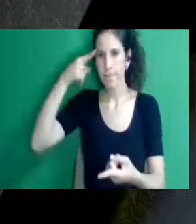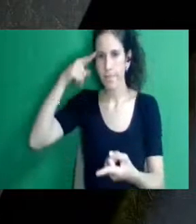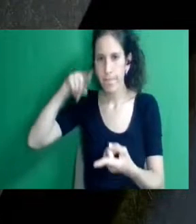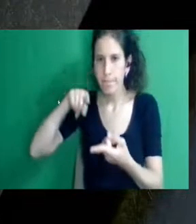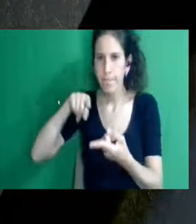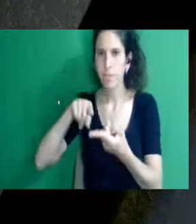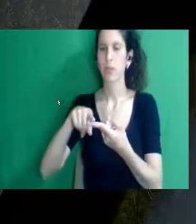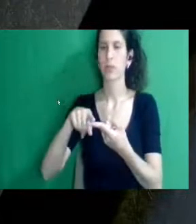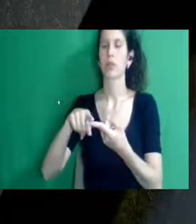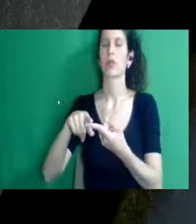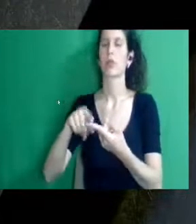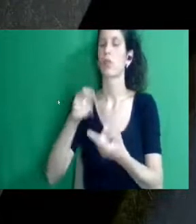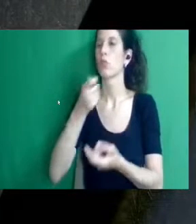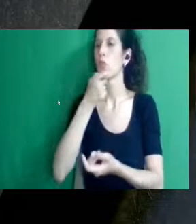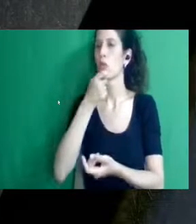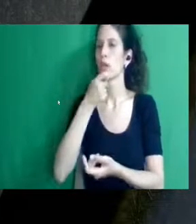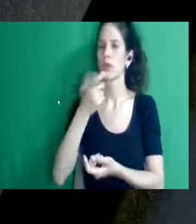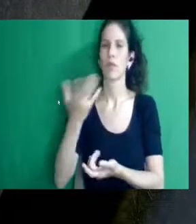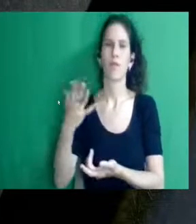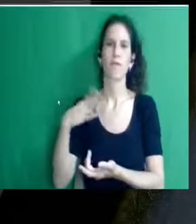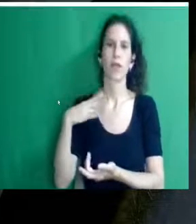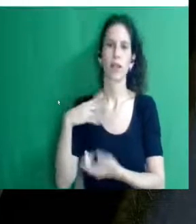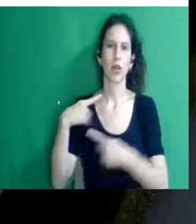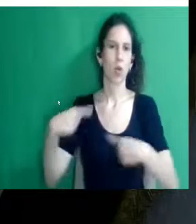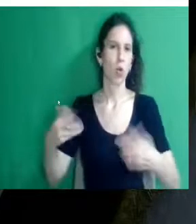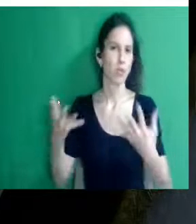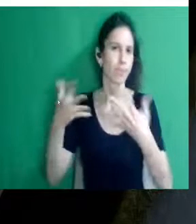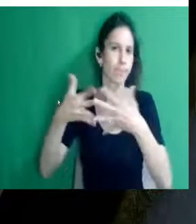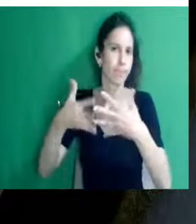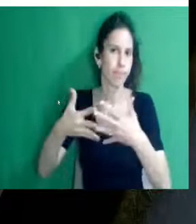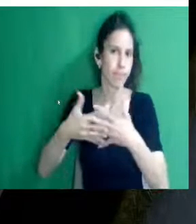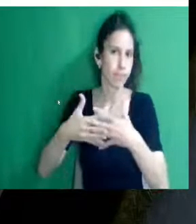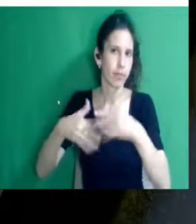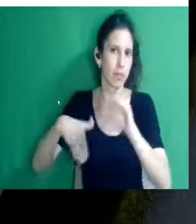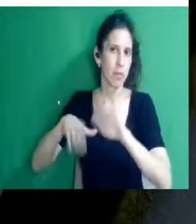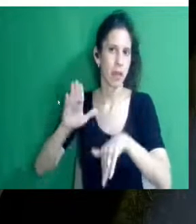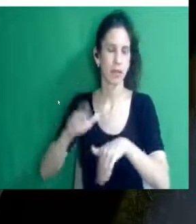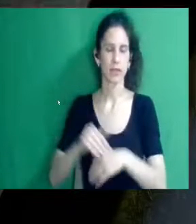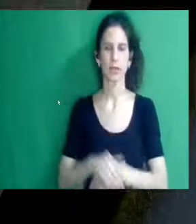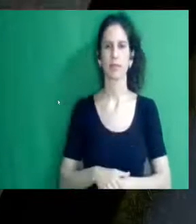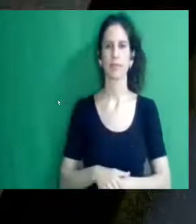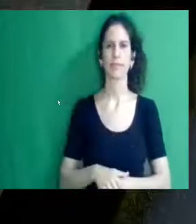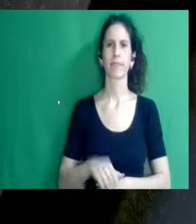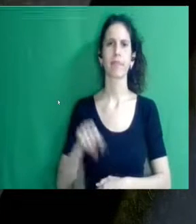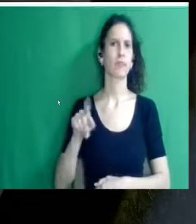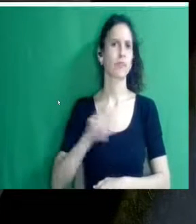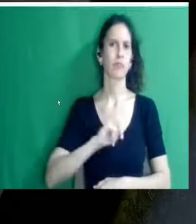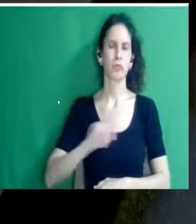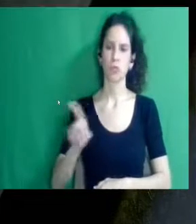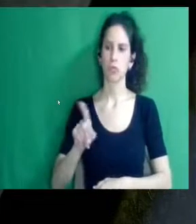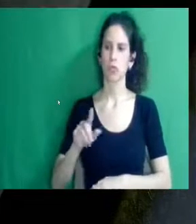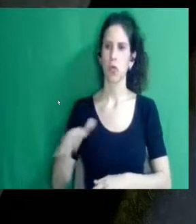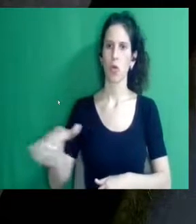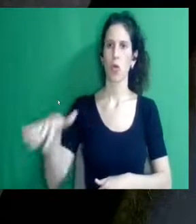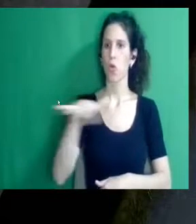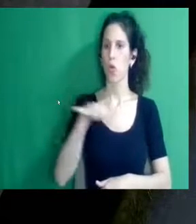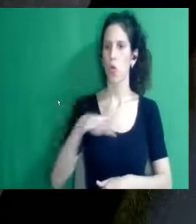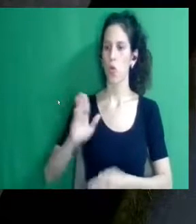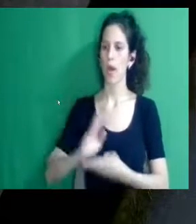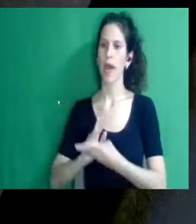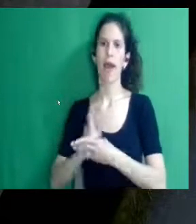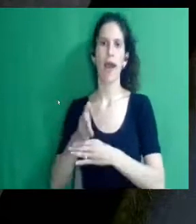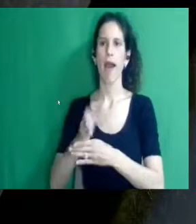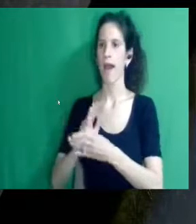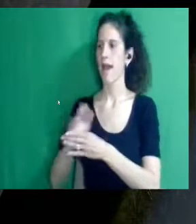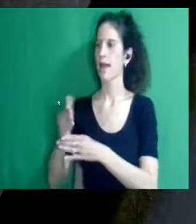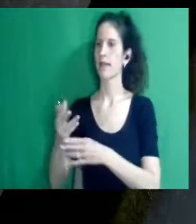integral. Tampoco tenía, respondía el entorno inmediato a esa accesibilidad y que nos permitiera ingresar al